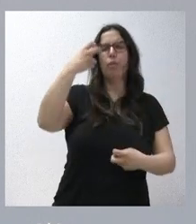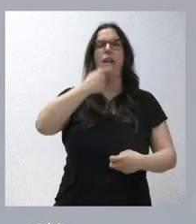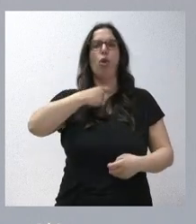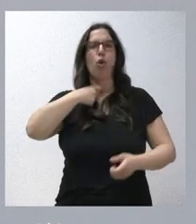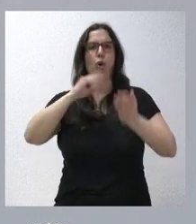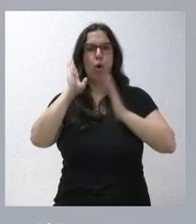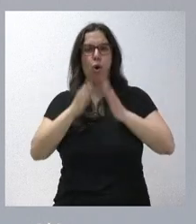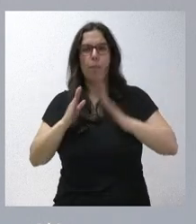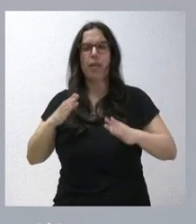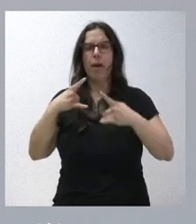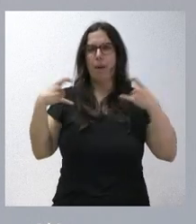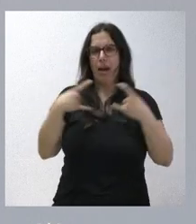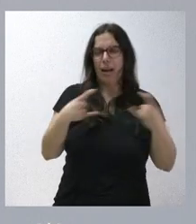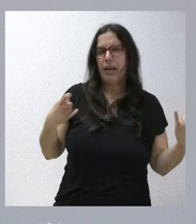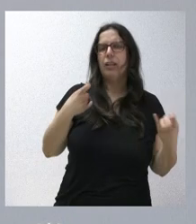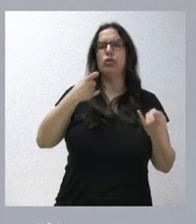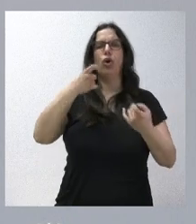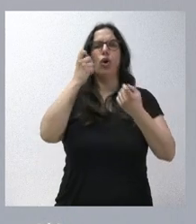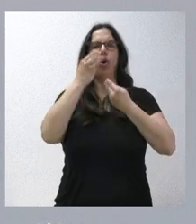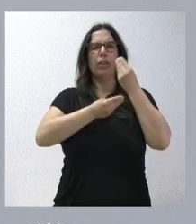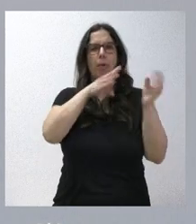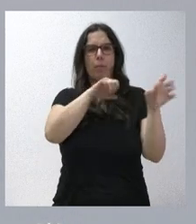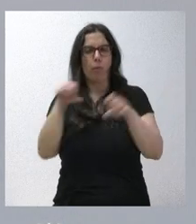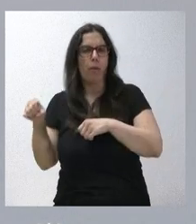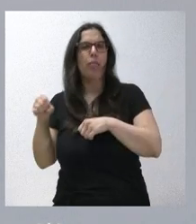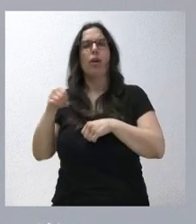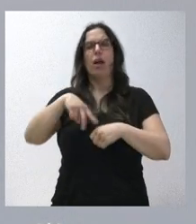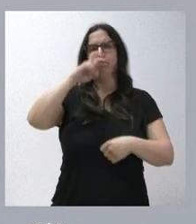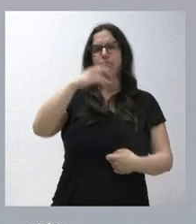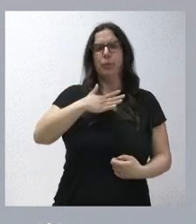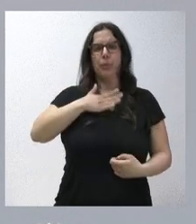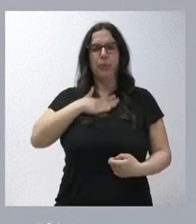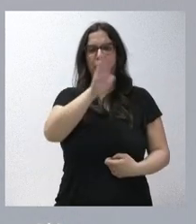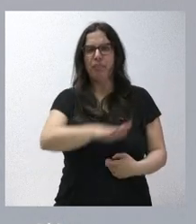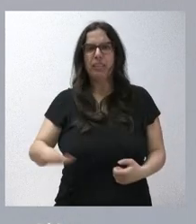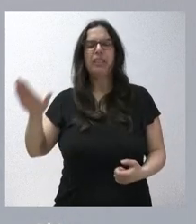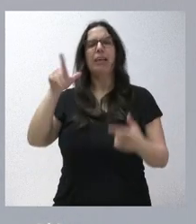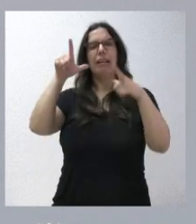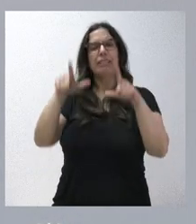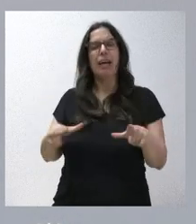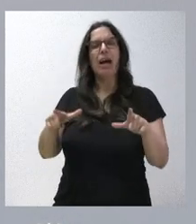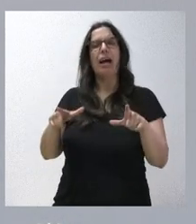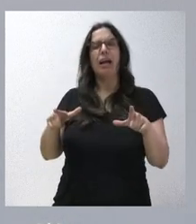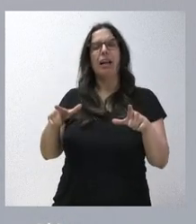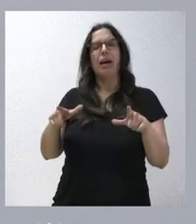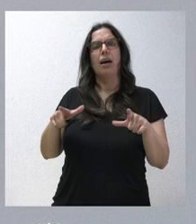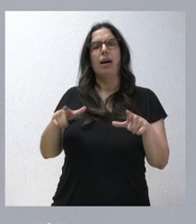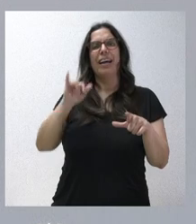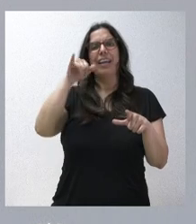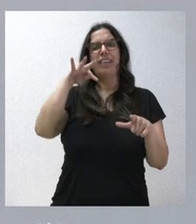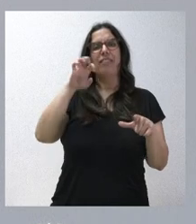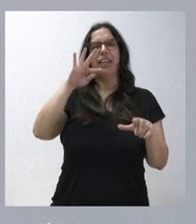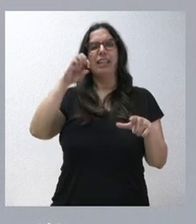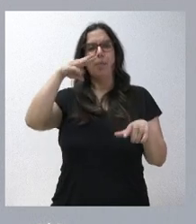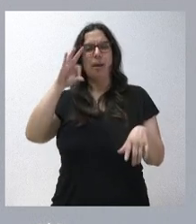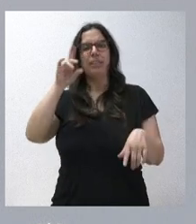magnetoterapia terapia ocupacional rehabilitación cardiológica y respiratoria rehabilitación infantil sala de infed demas y